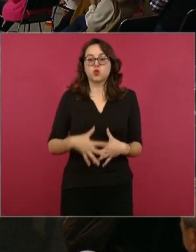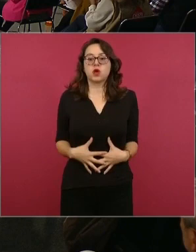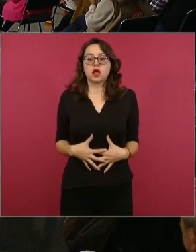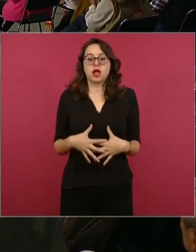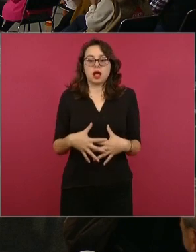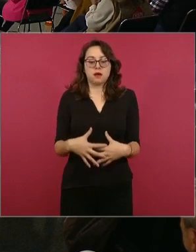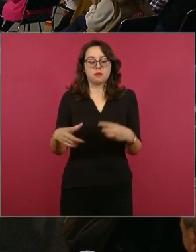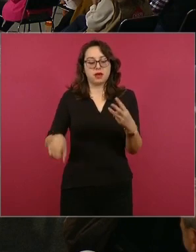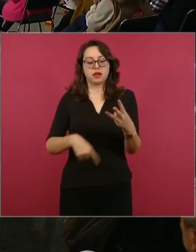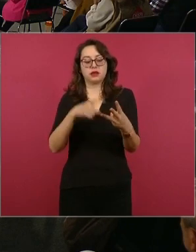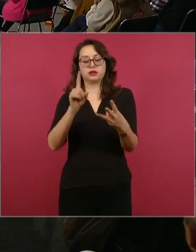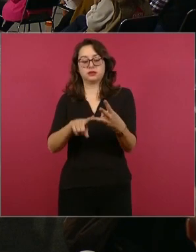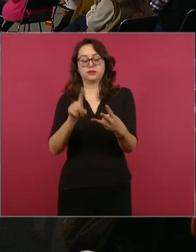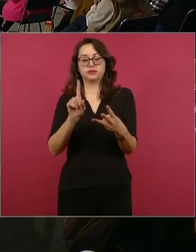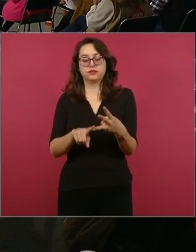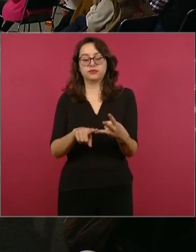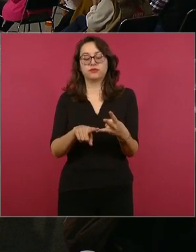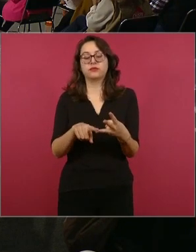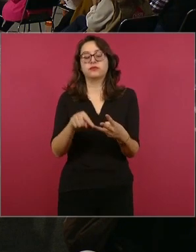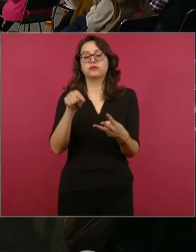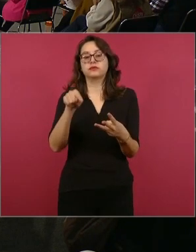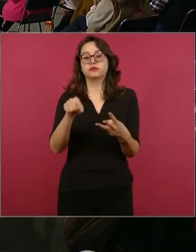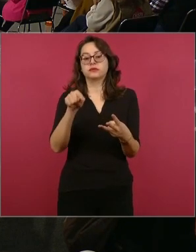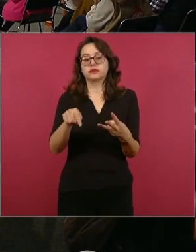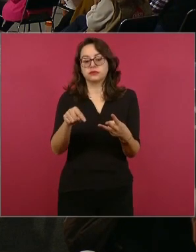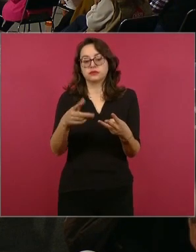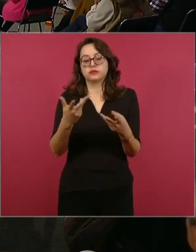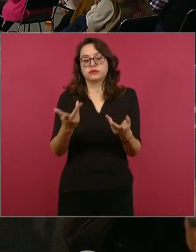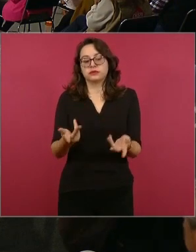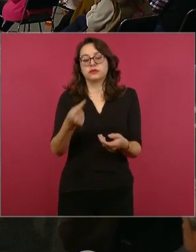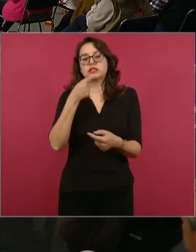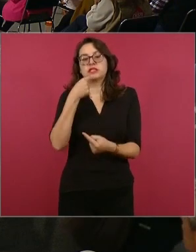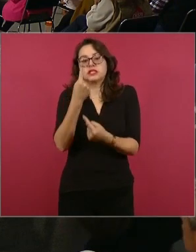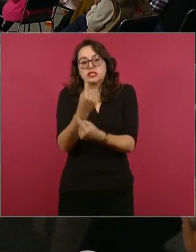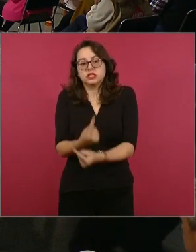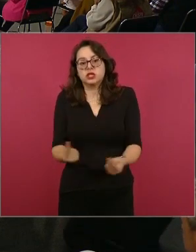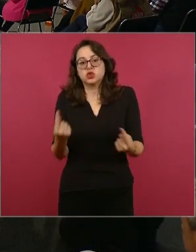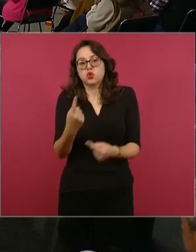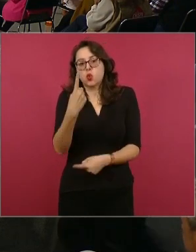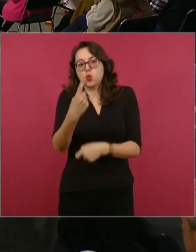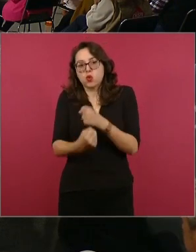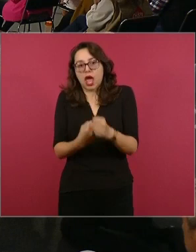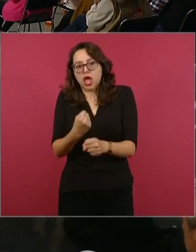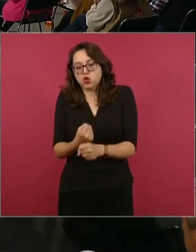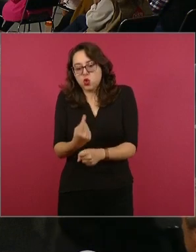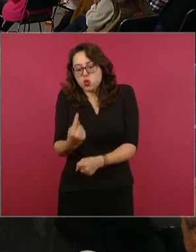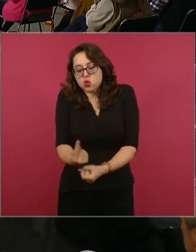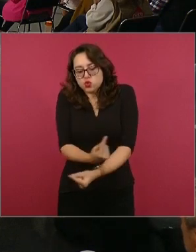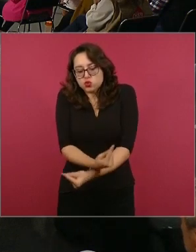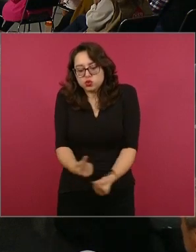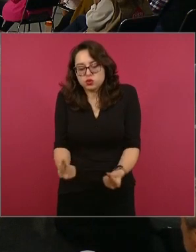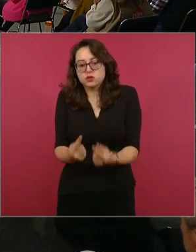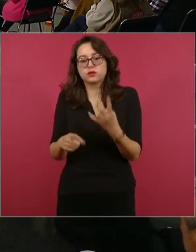personal de salud histórico de influenza. Esto se combina y precisamente la vacunación en su arranque va a